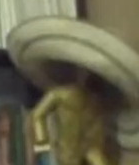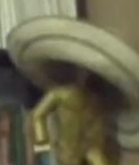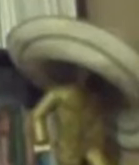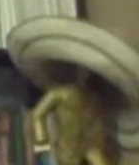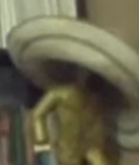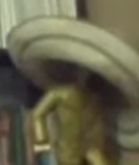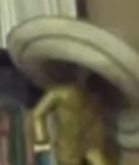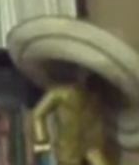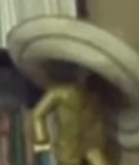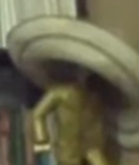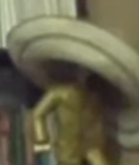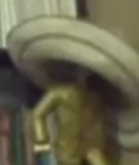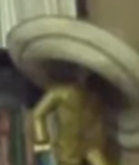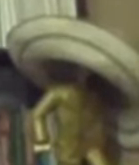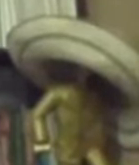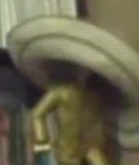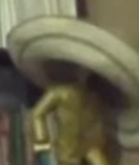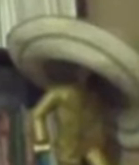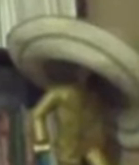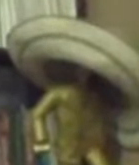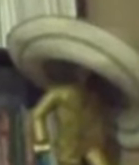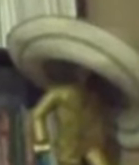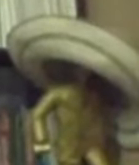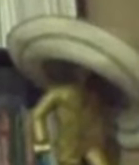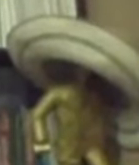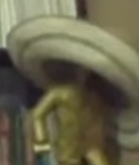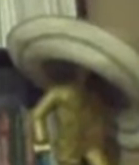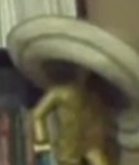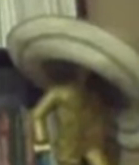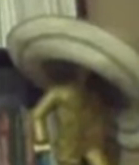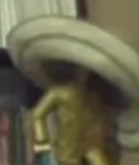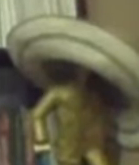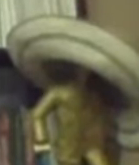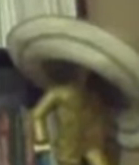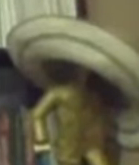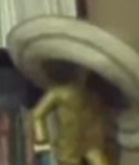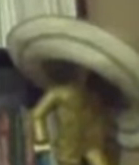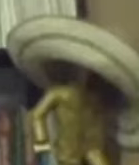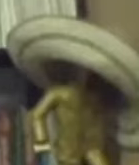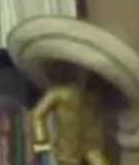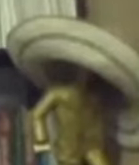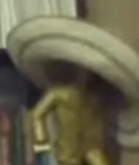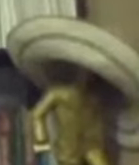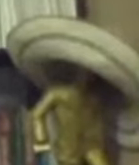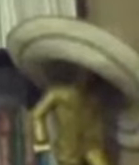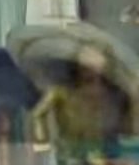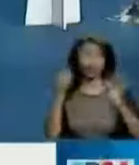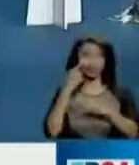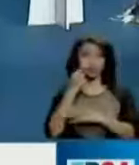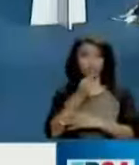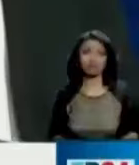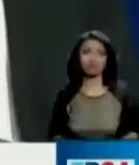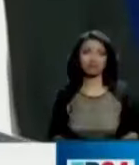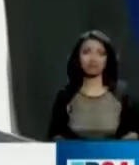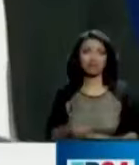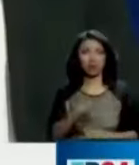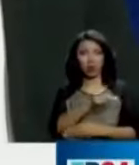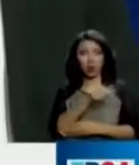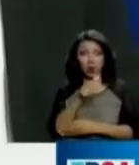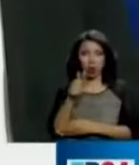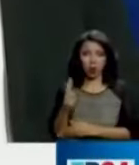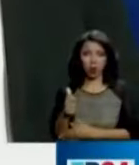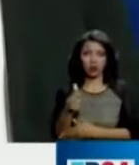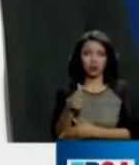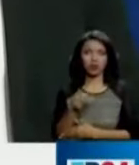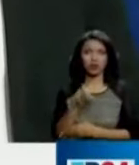ampliación del canal y todo lo que alcanza a ver en infraestructura, viviendas, etcétera, mientras eso se presenta como el país,